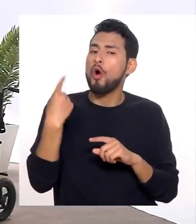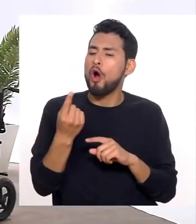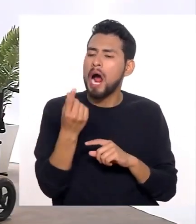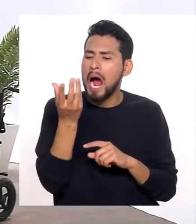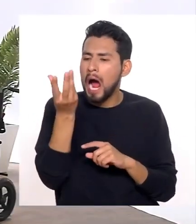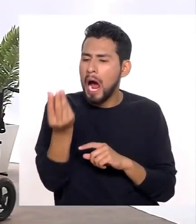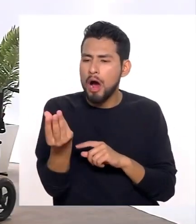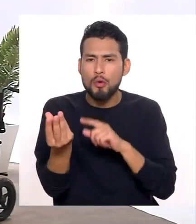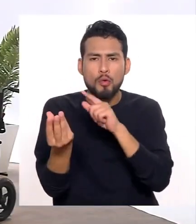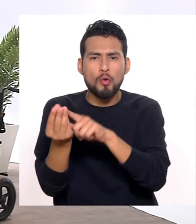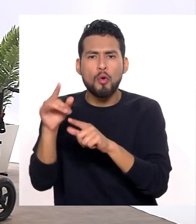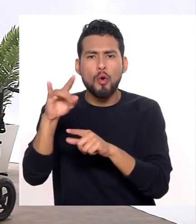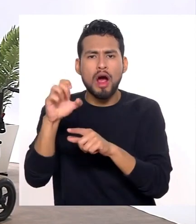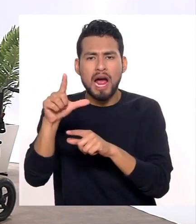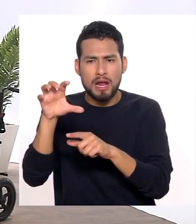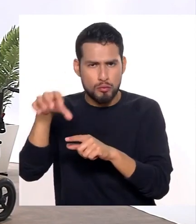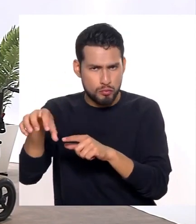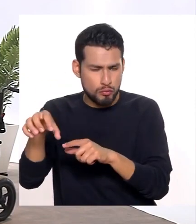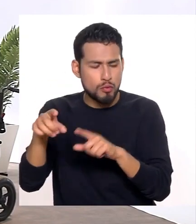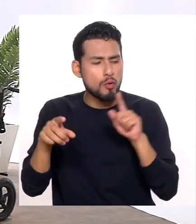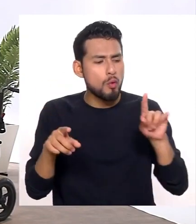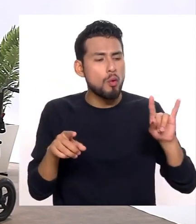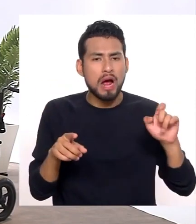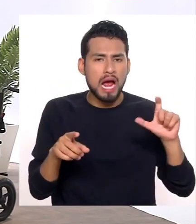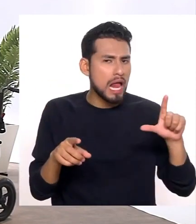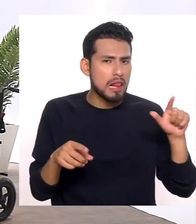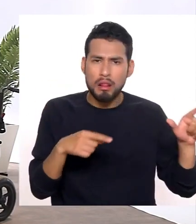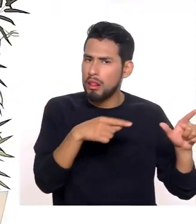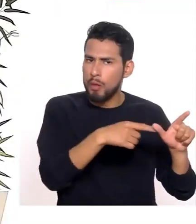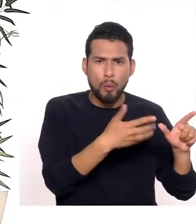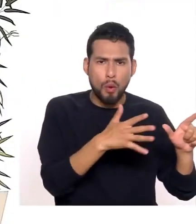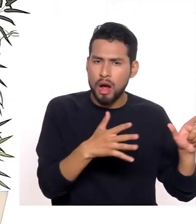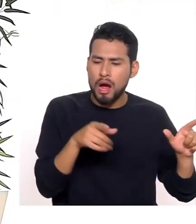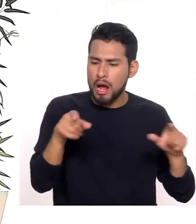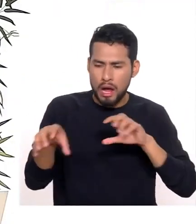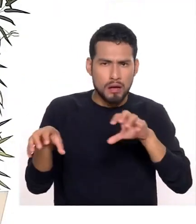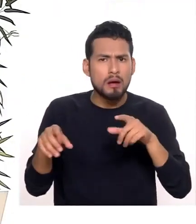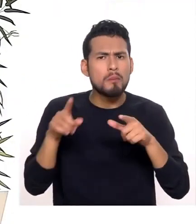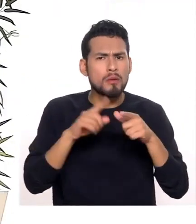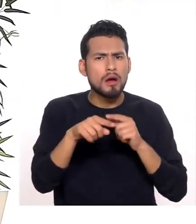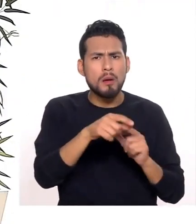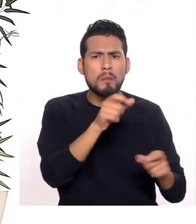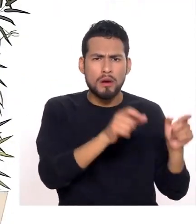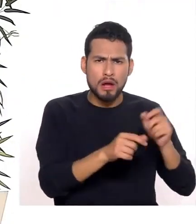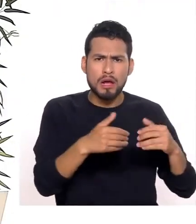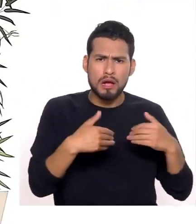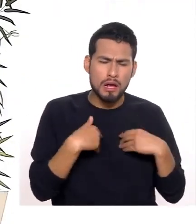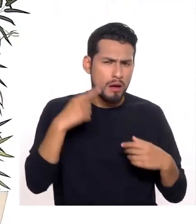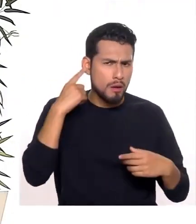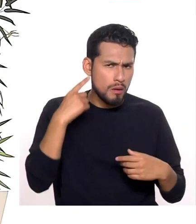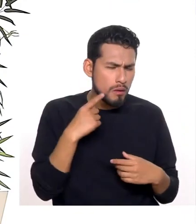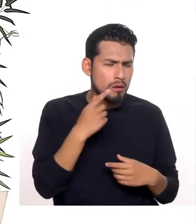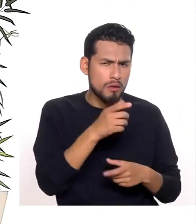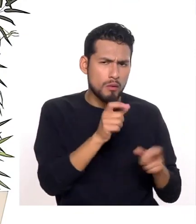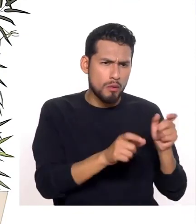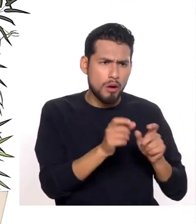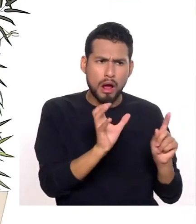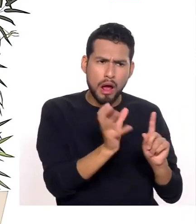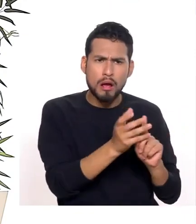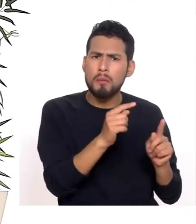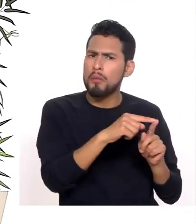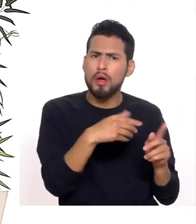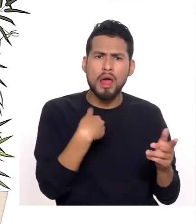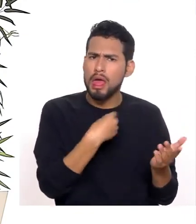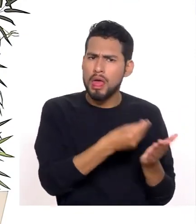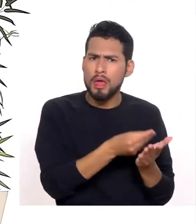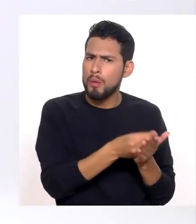algunas UGELs. Hay otras UGELs, como es el caso de la UGEL 7, que tiene población con discapacidad auditiva, pero no cuenta